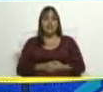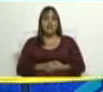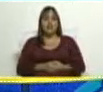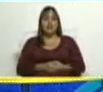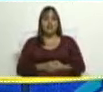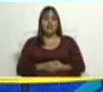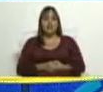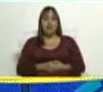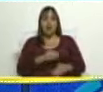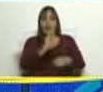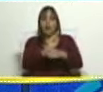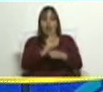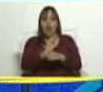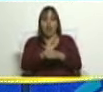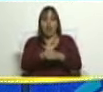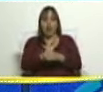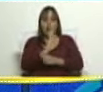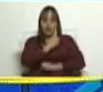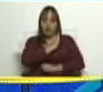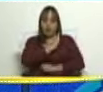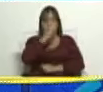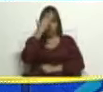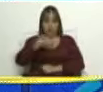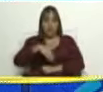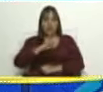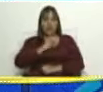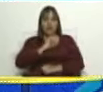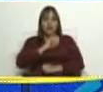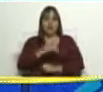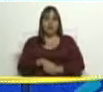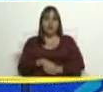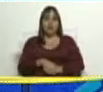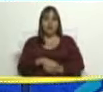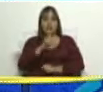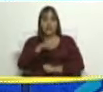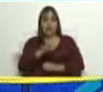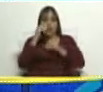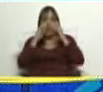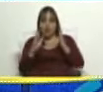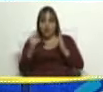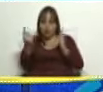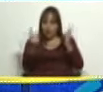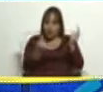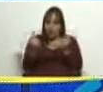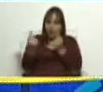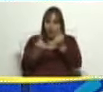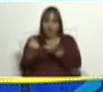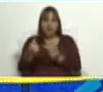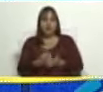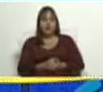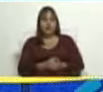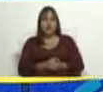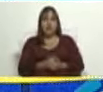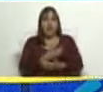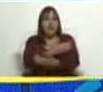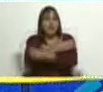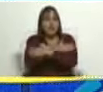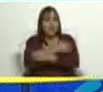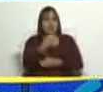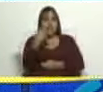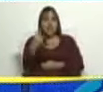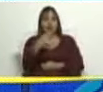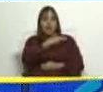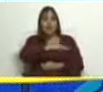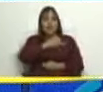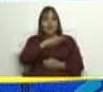en sus cuidados personales, en su visita permanente. Abrazar, yo llamo a la gran misión